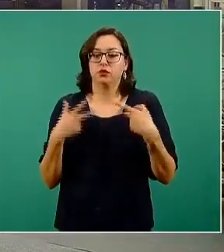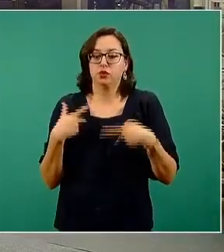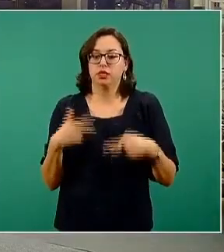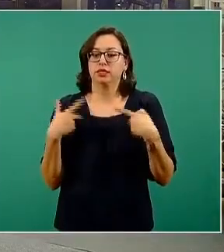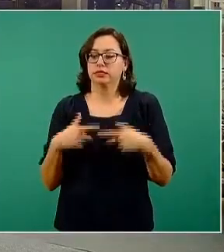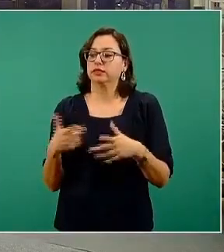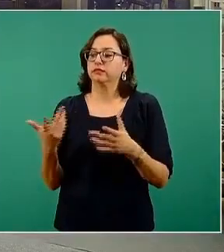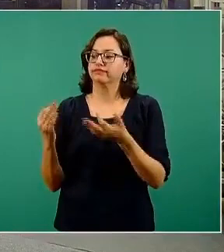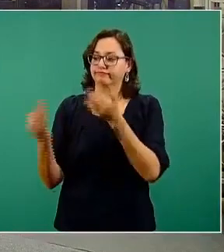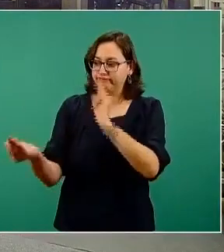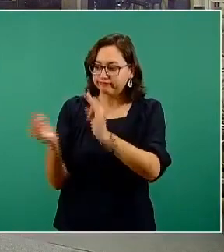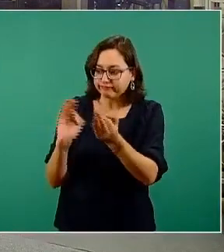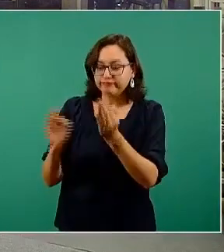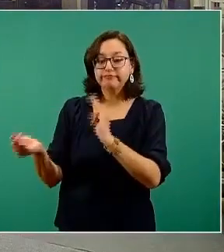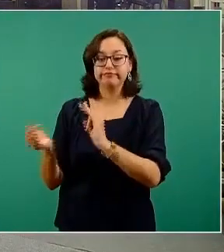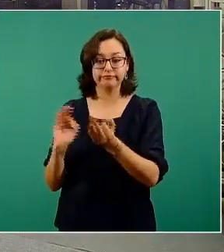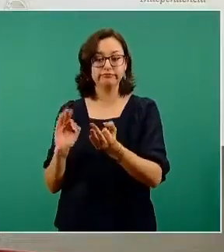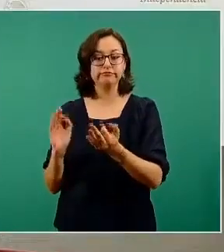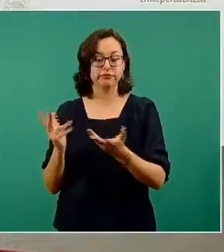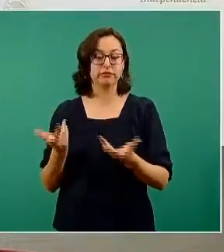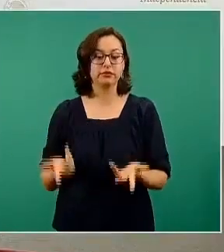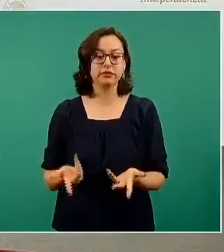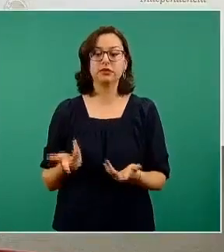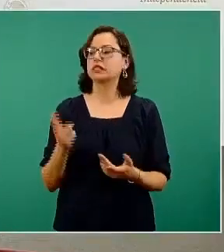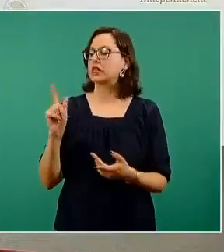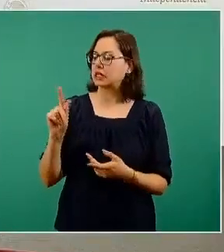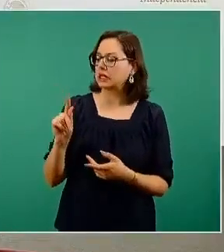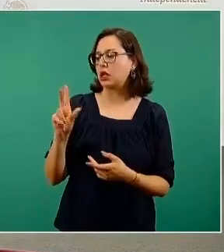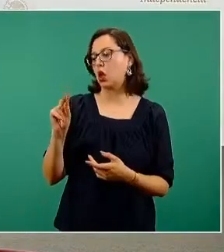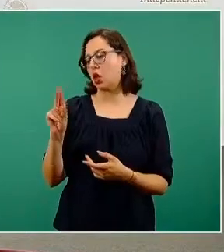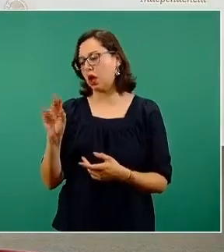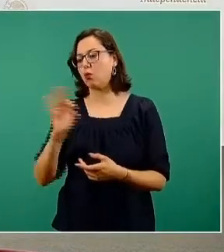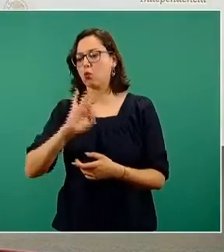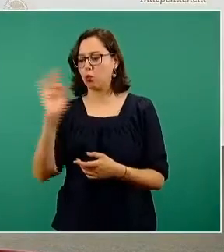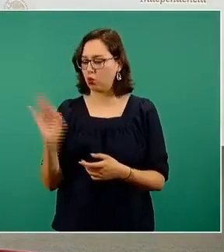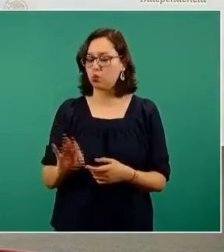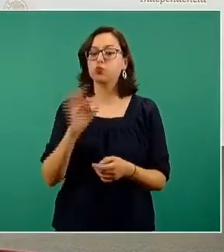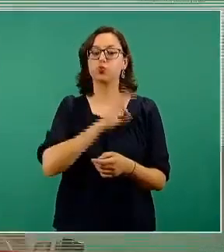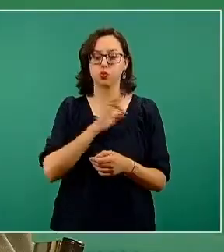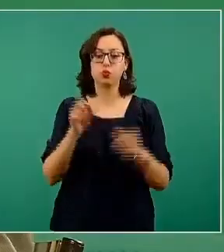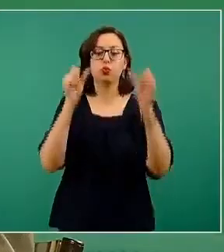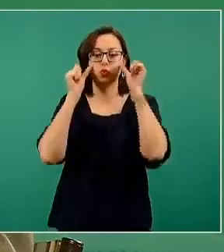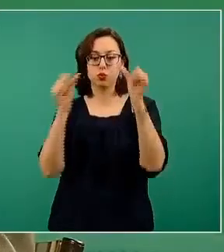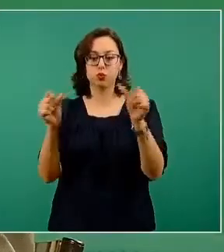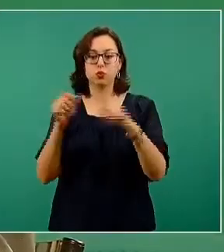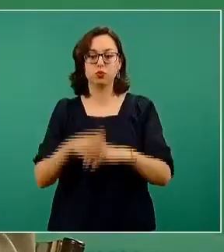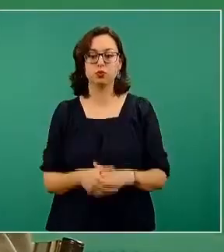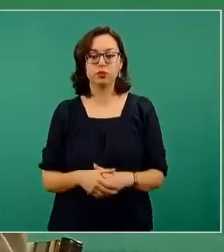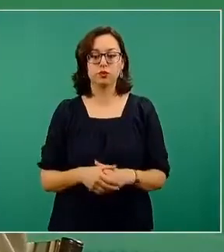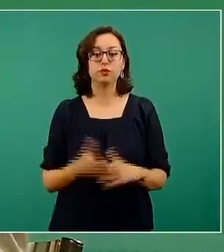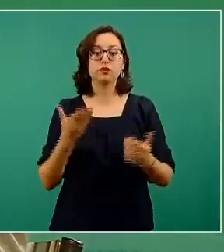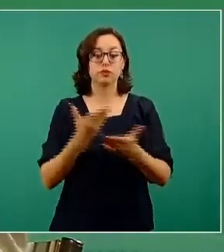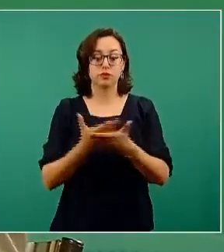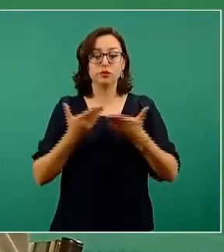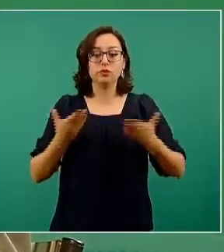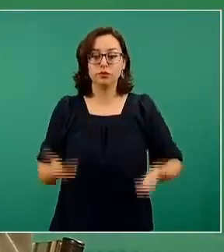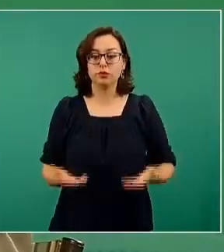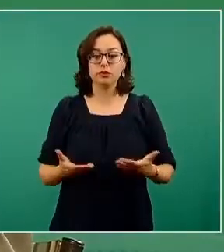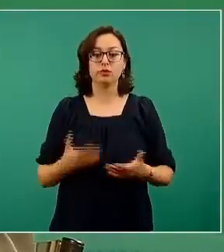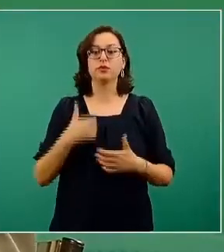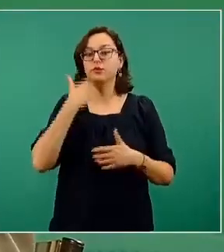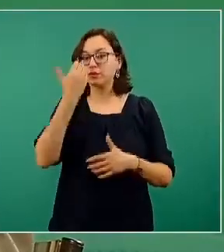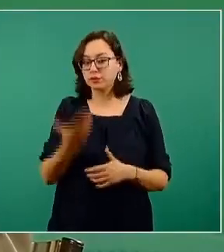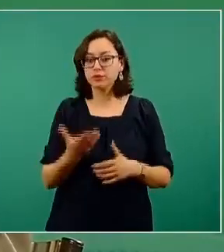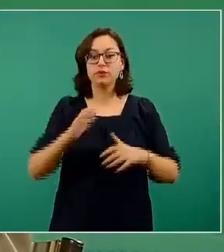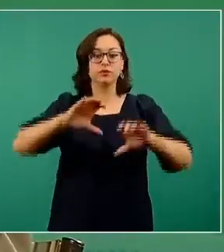Entonces, sabiendo que se podía cubrir al 70%, 80% de la población. Ahora no, la idea es sí llegar a todas las